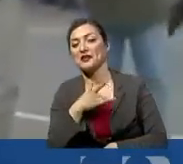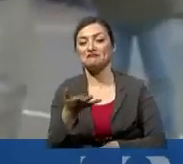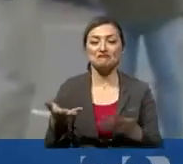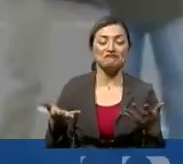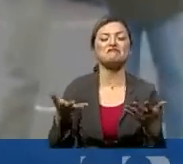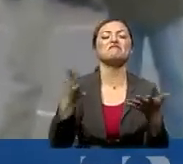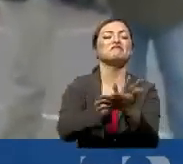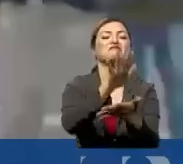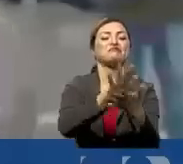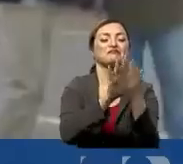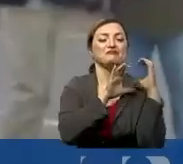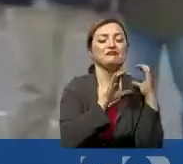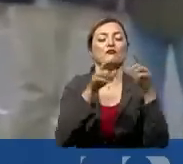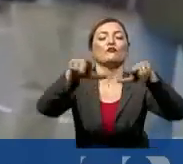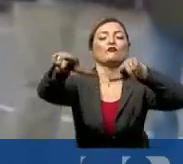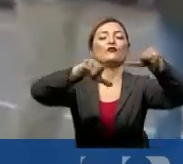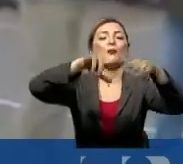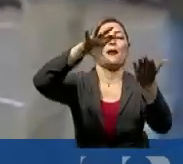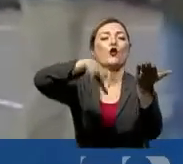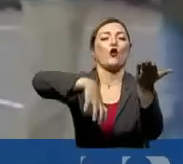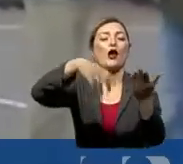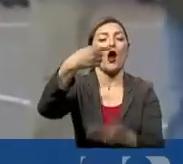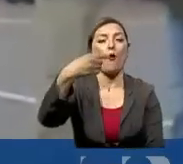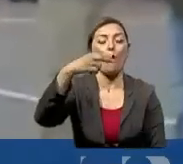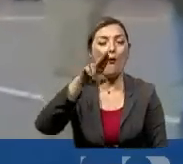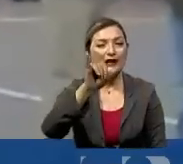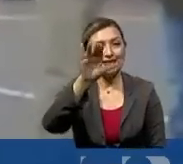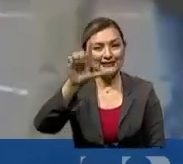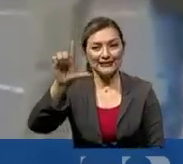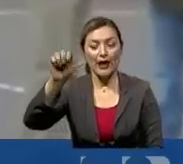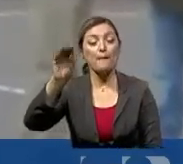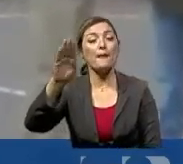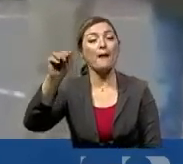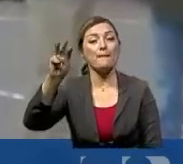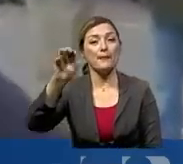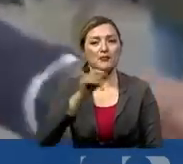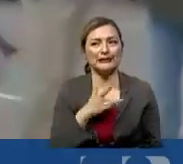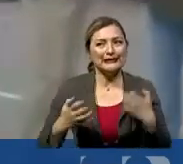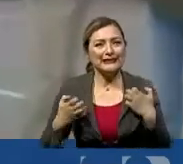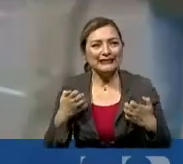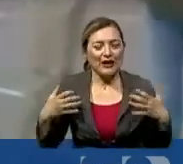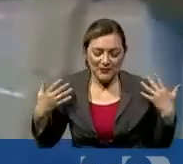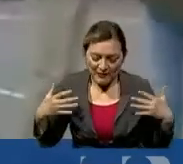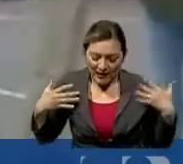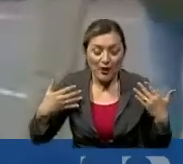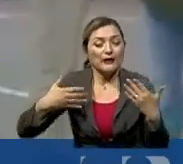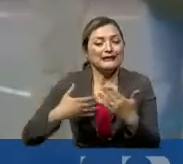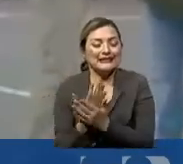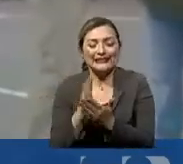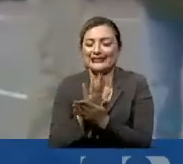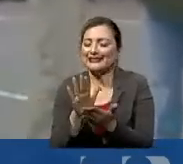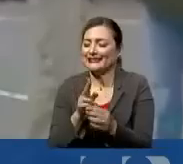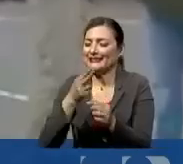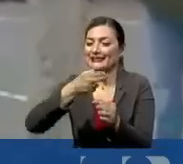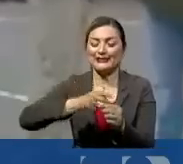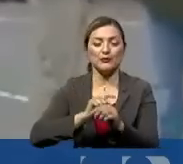San Francisco de Quito, ubicado en la parroquia de Guayabamba. Como les reitero, todos están emocionados de este nuevo inicio de clase. Siendo las